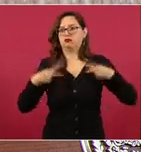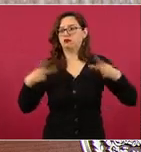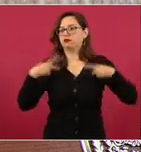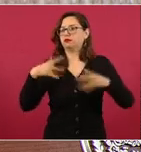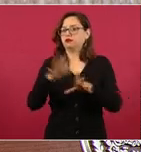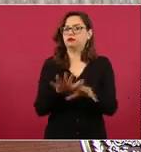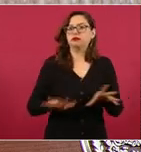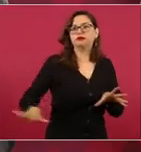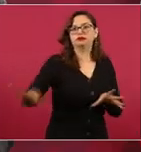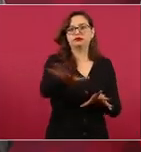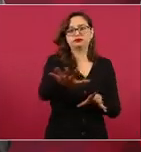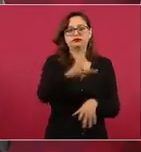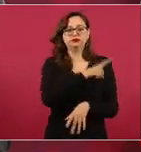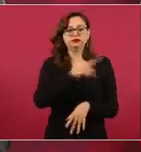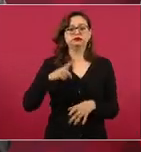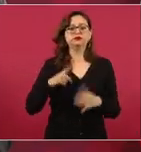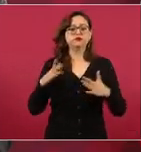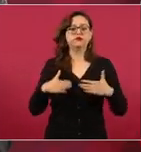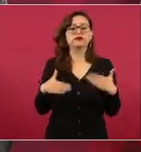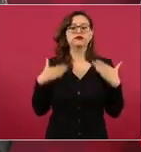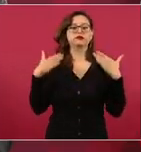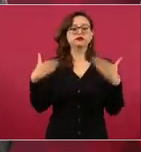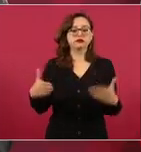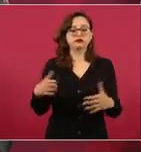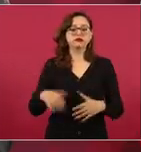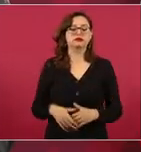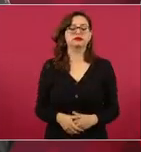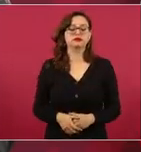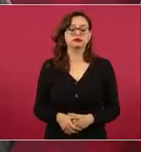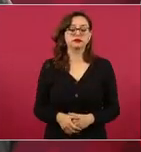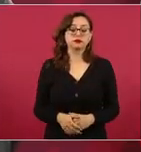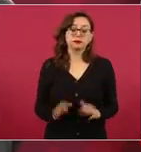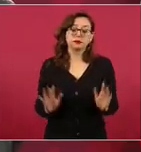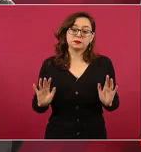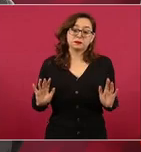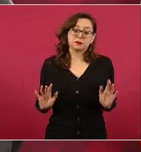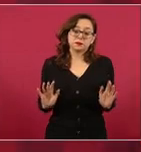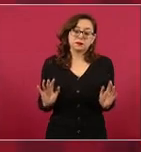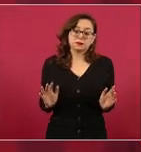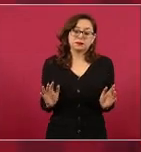en el pueblo y esperar